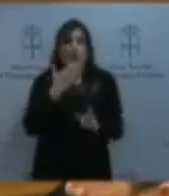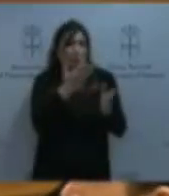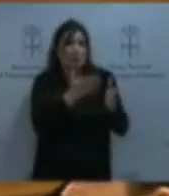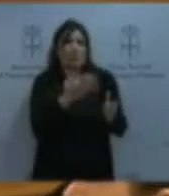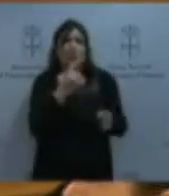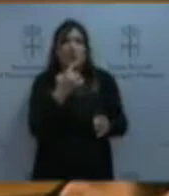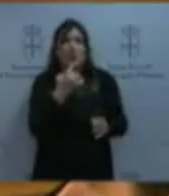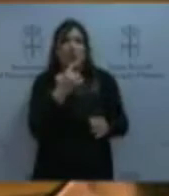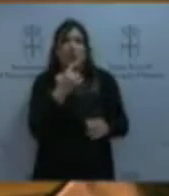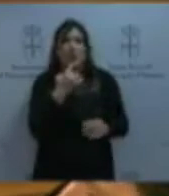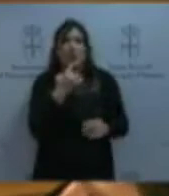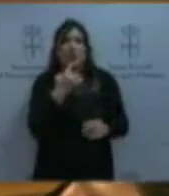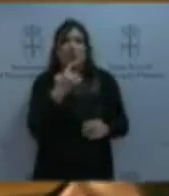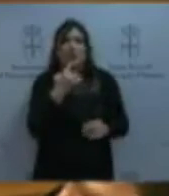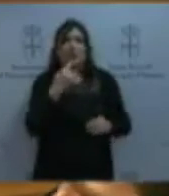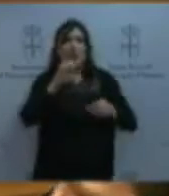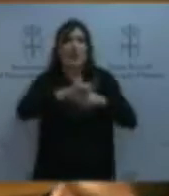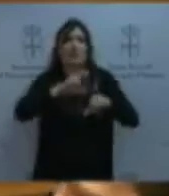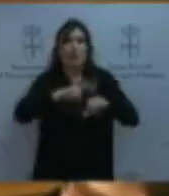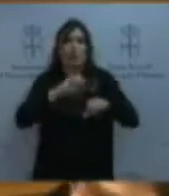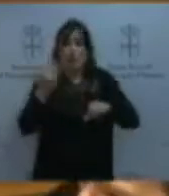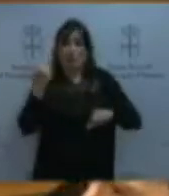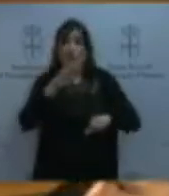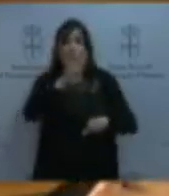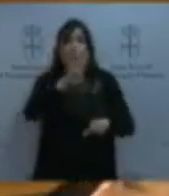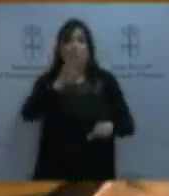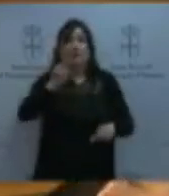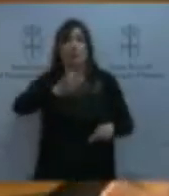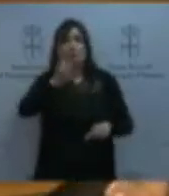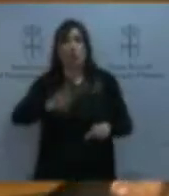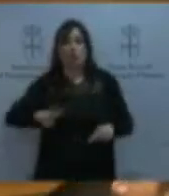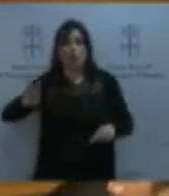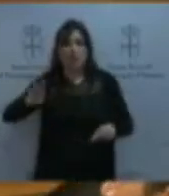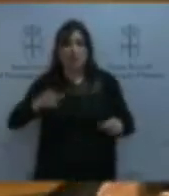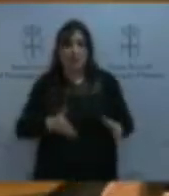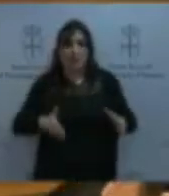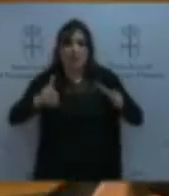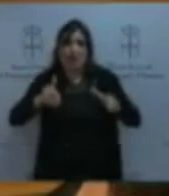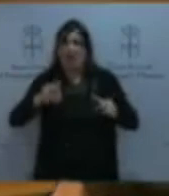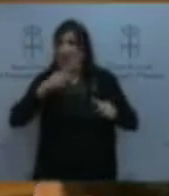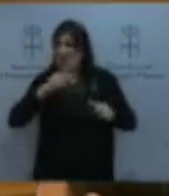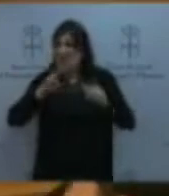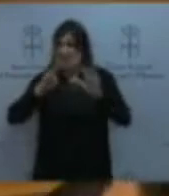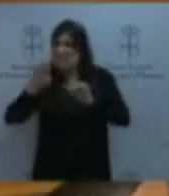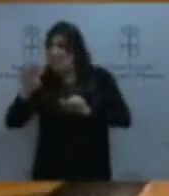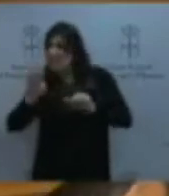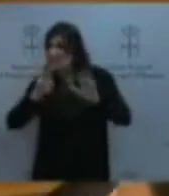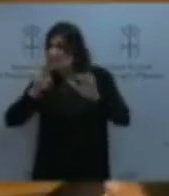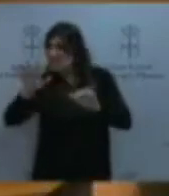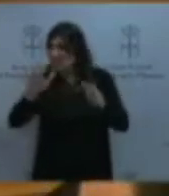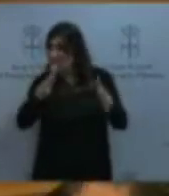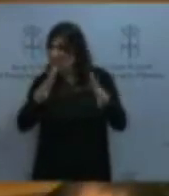Estaba a 42 dólares el barril de Brent y ahora debe estar a 74, 75, si no me equivoco, y todo lo que está pasando